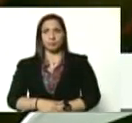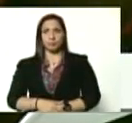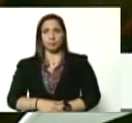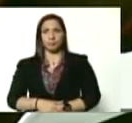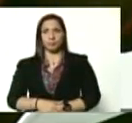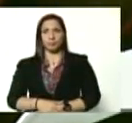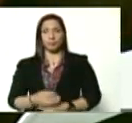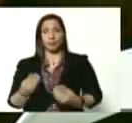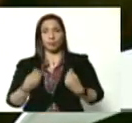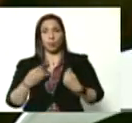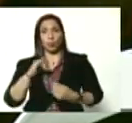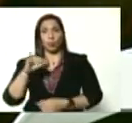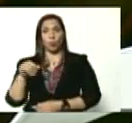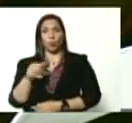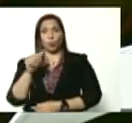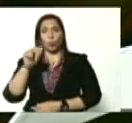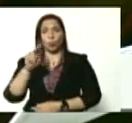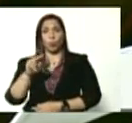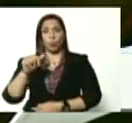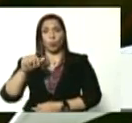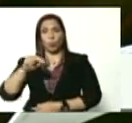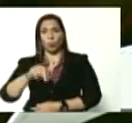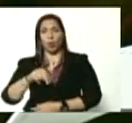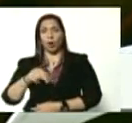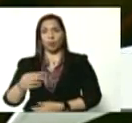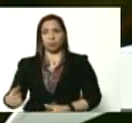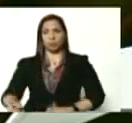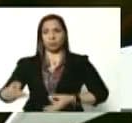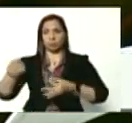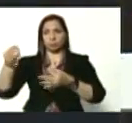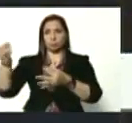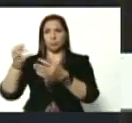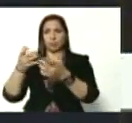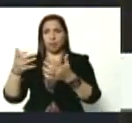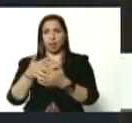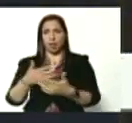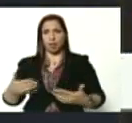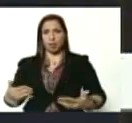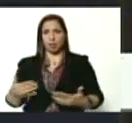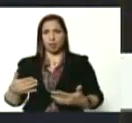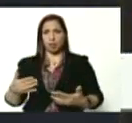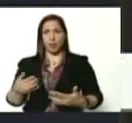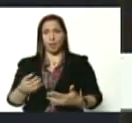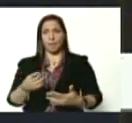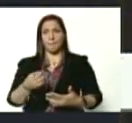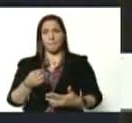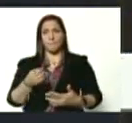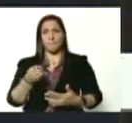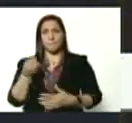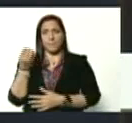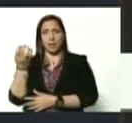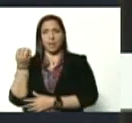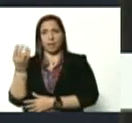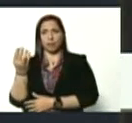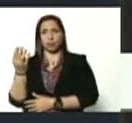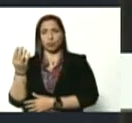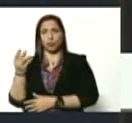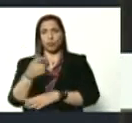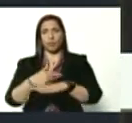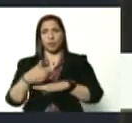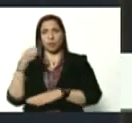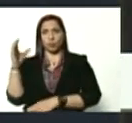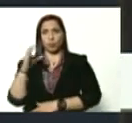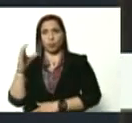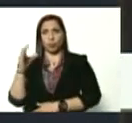en la vida de juan vicente gómez le mandaron una carta del palacio de gobierno de bogotá la propuesta era que la